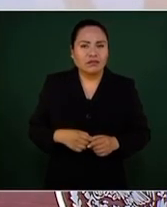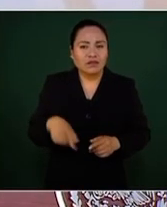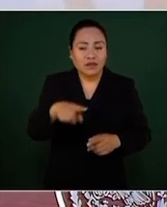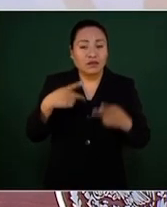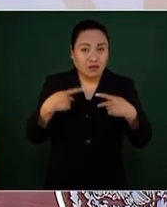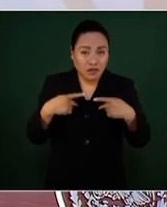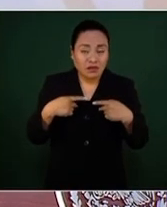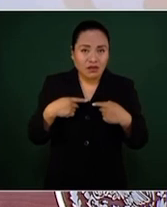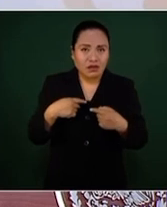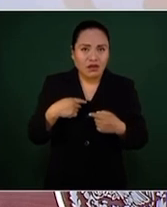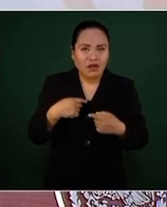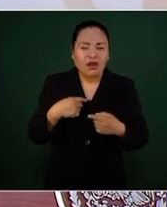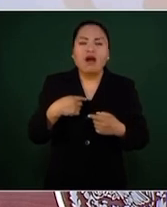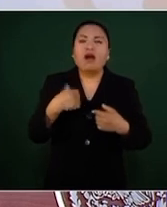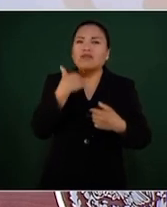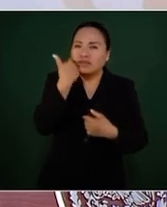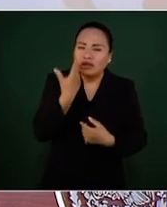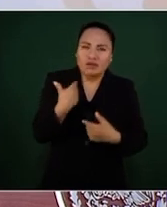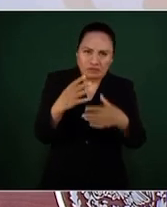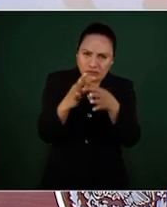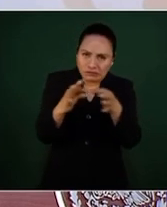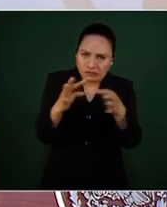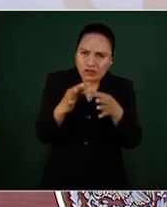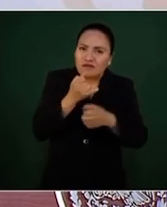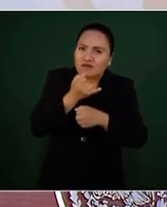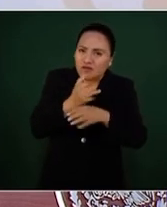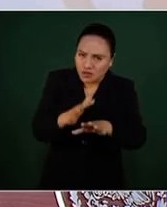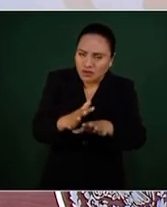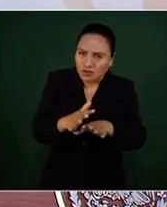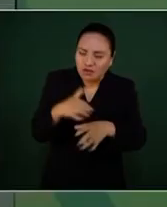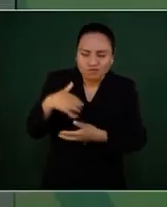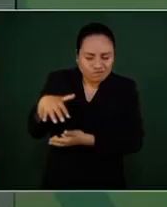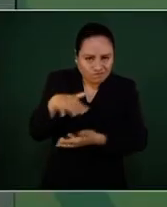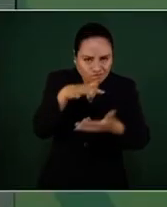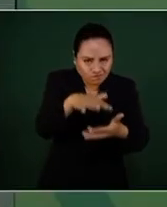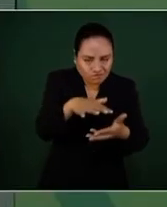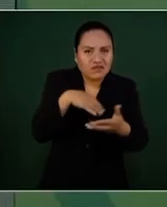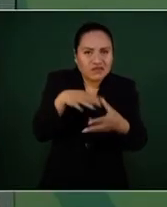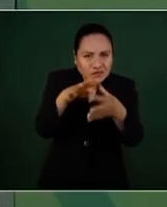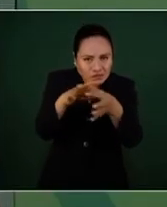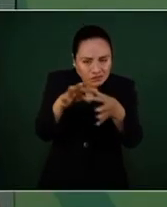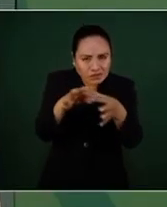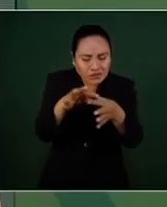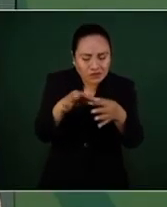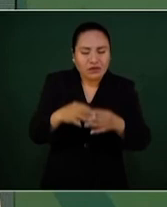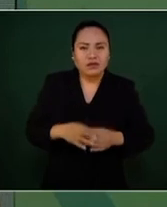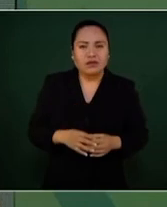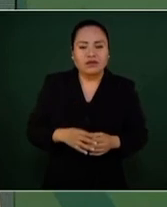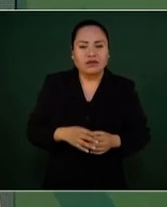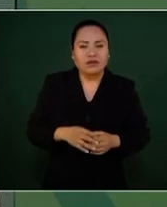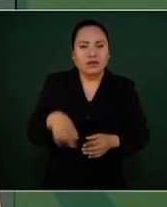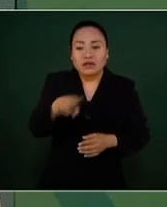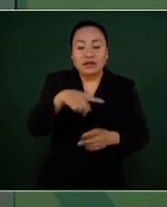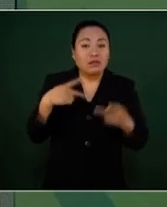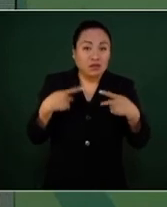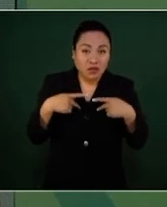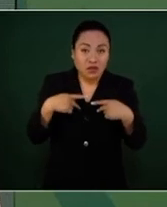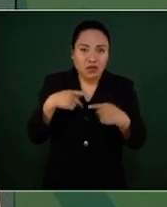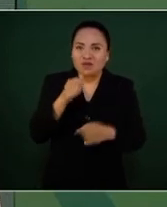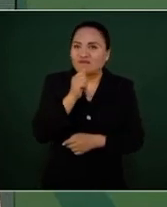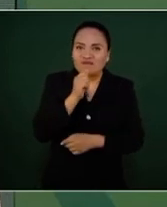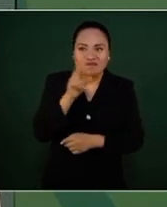y quiero darles información que estoy seguro no les han proporcionado sus